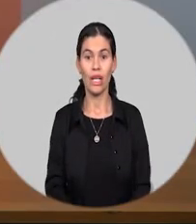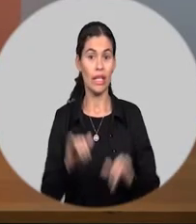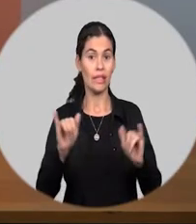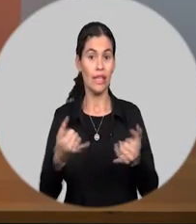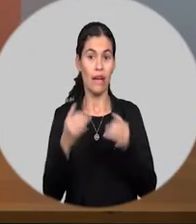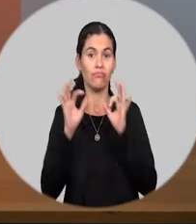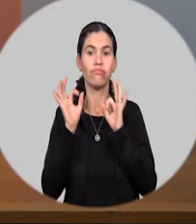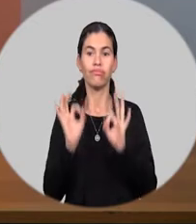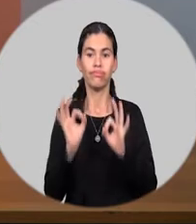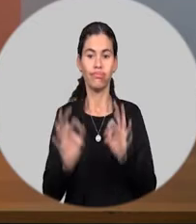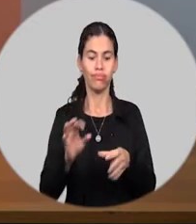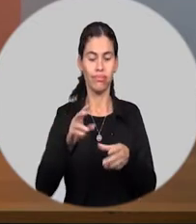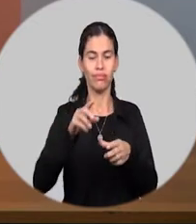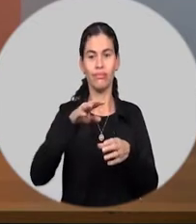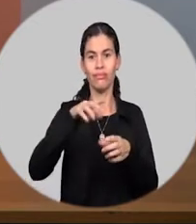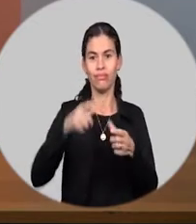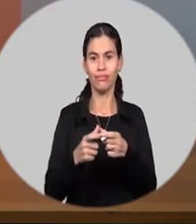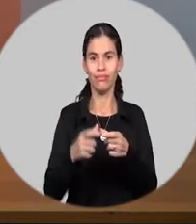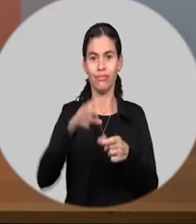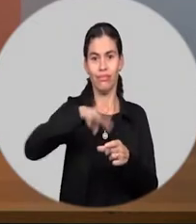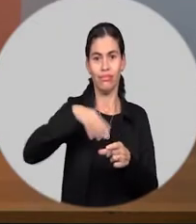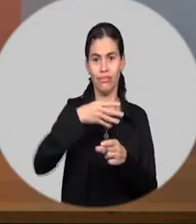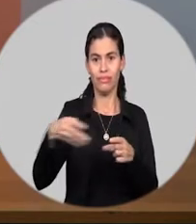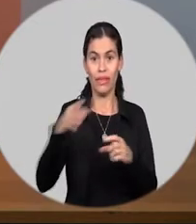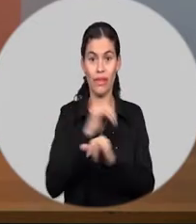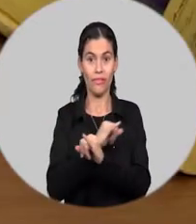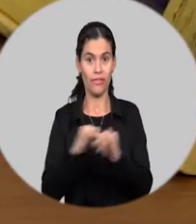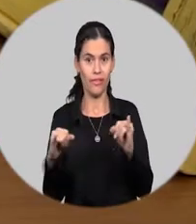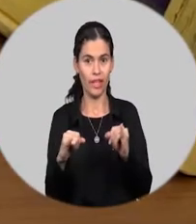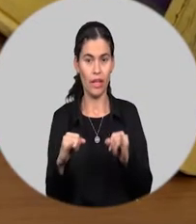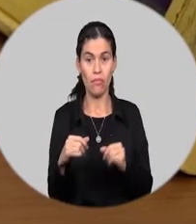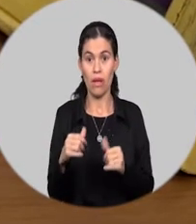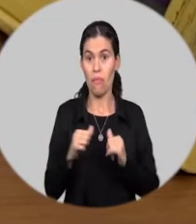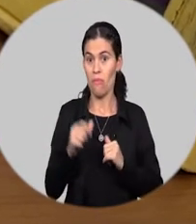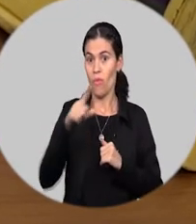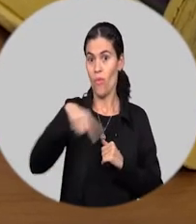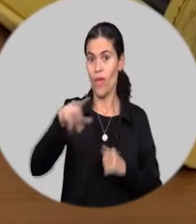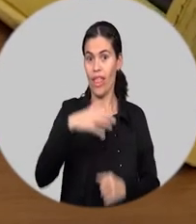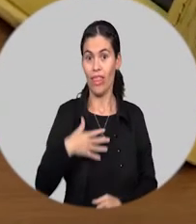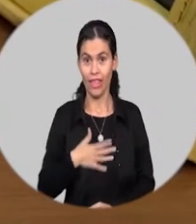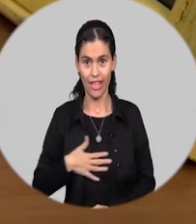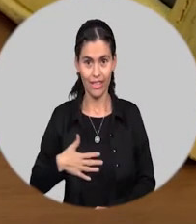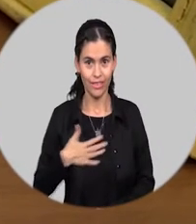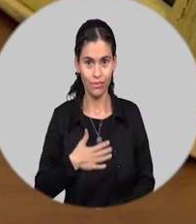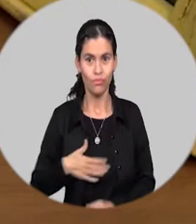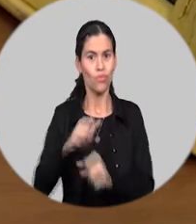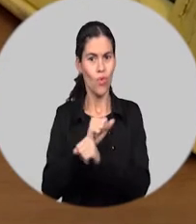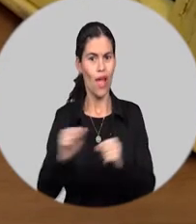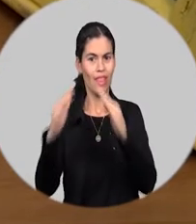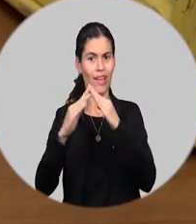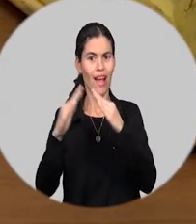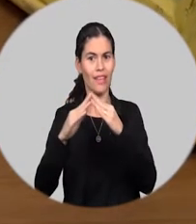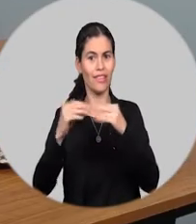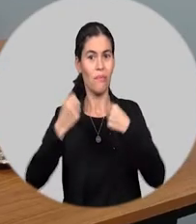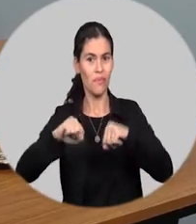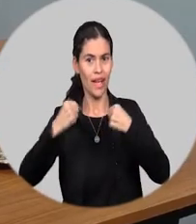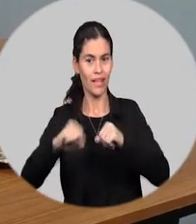Ya tenemos nuestras pastas frolas terminadas. Espero que les haya gustado, espero que hagan en sus